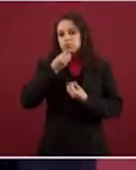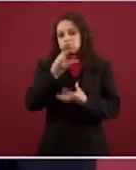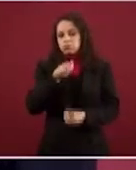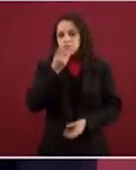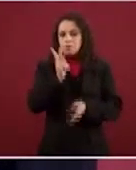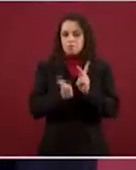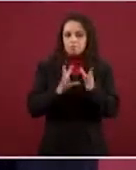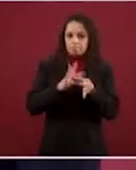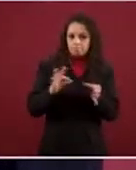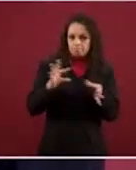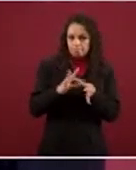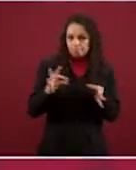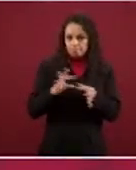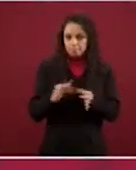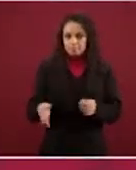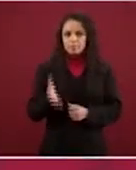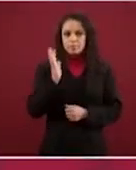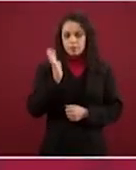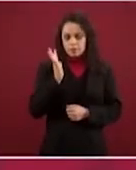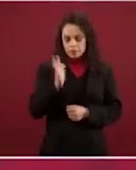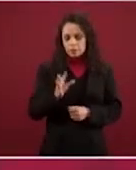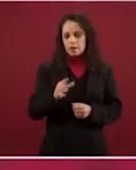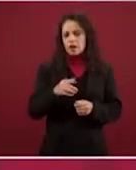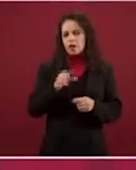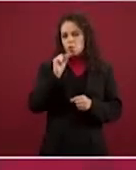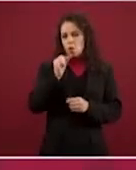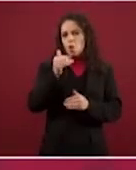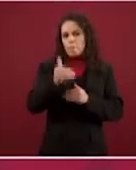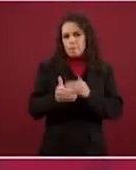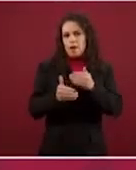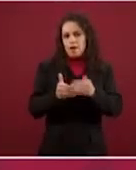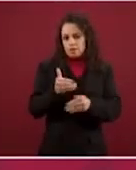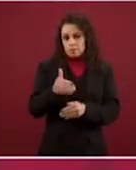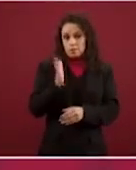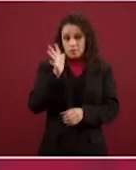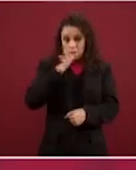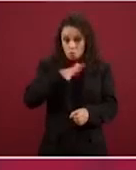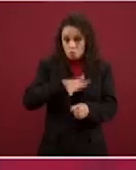avanzando, desde luego todavía no es suficiente,